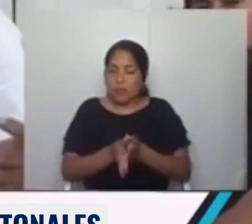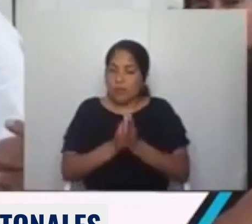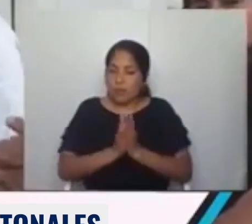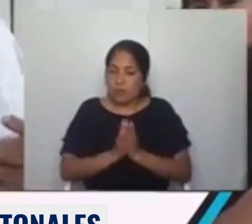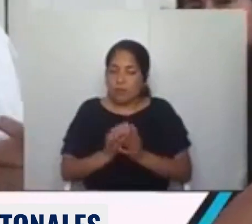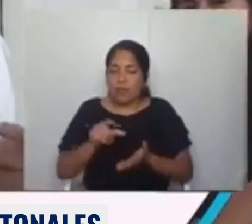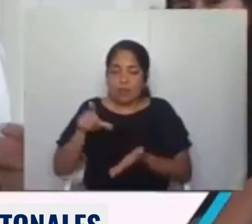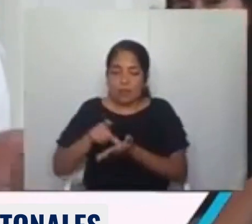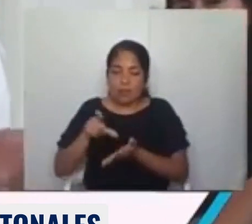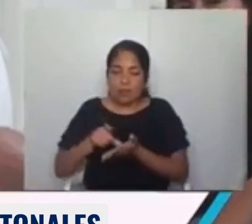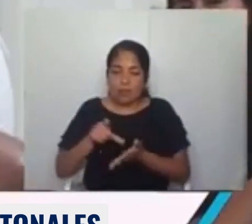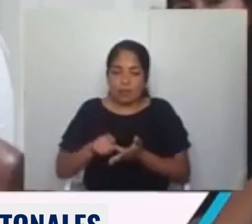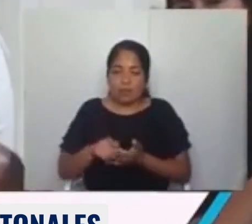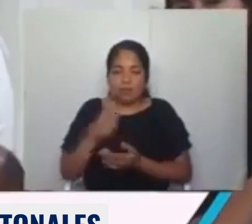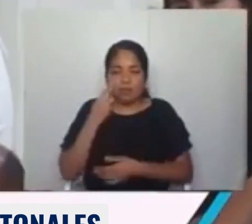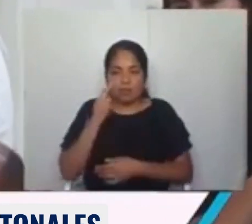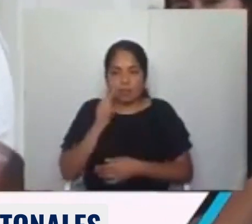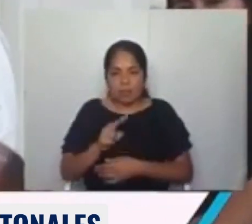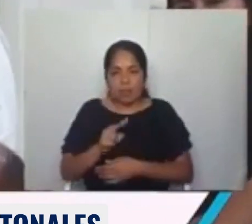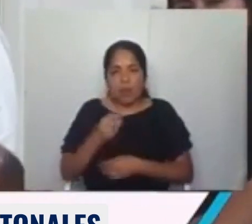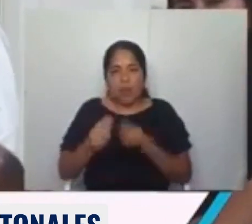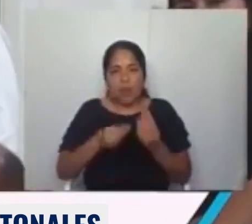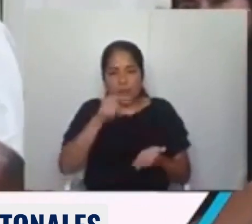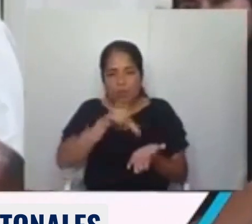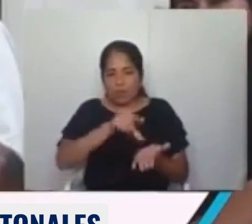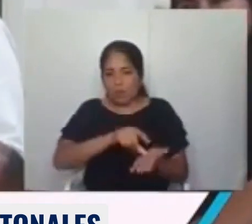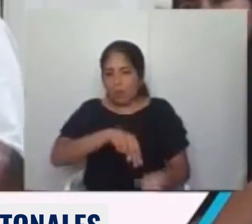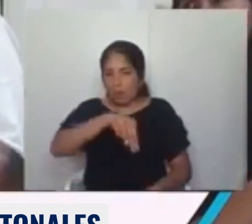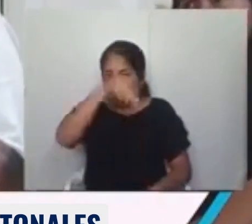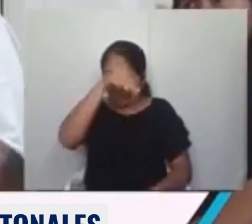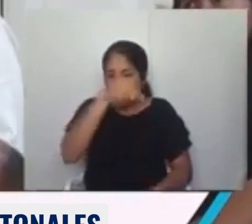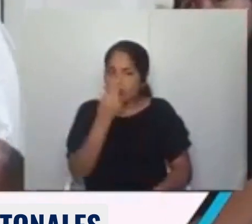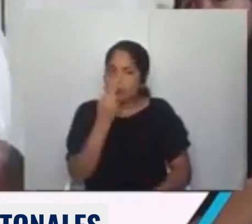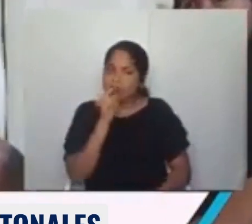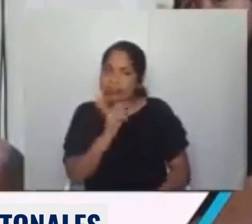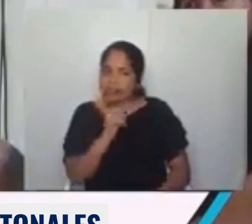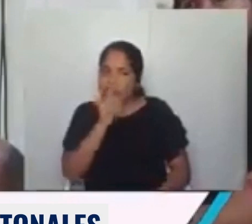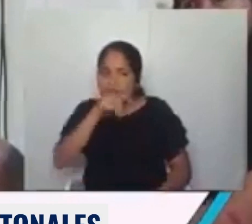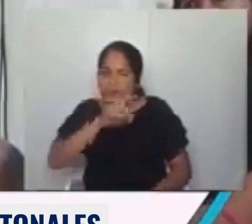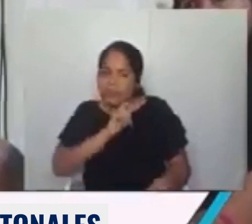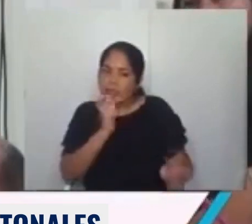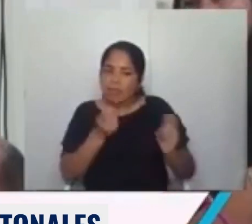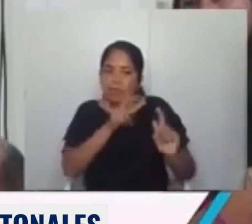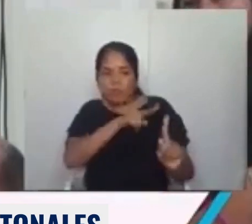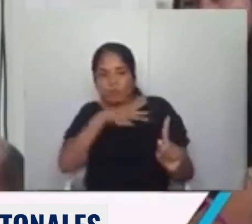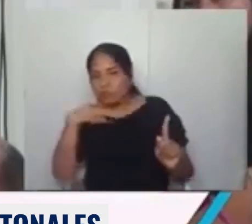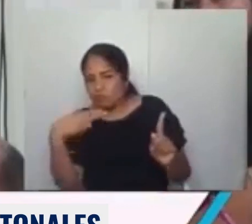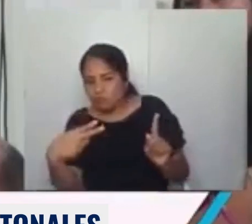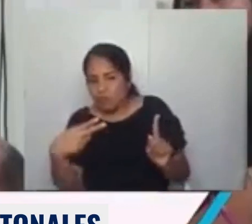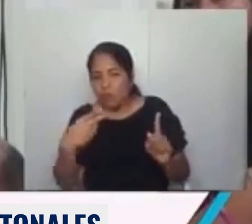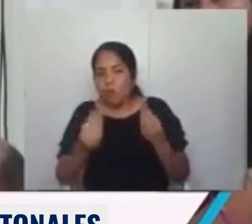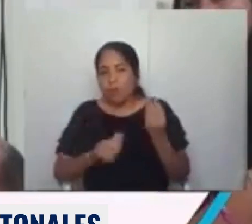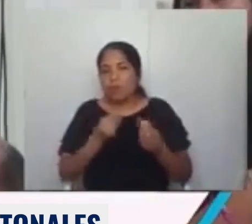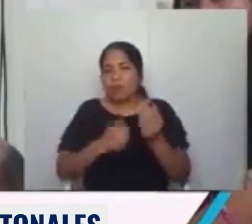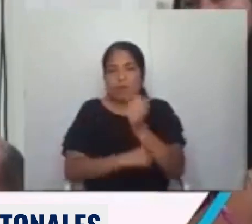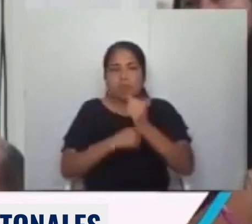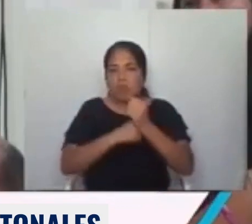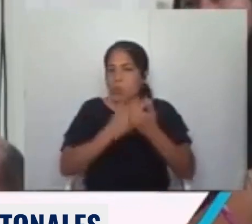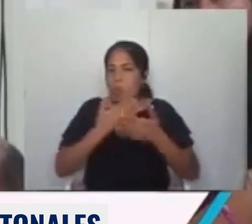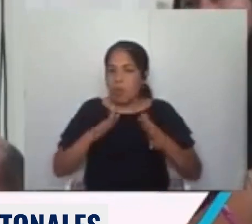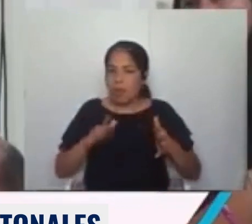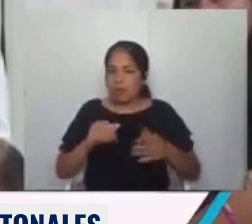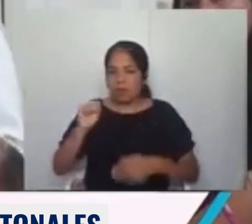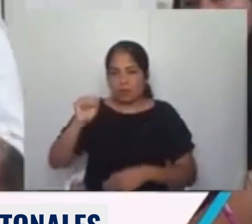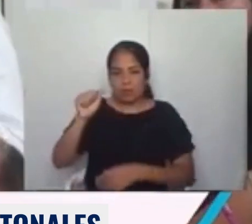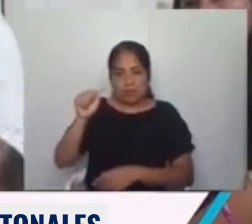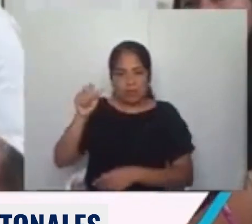con otros ojos a Lima Norte, porque pues no tenemos puentes. En el sector de Ancón y Santa Rosa existen una carencia de 3